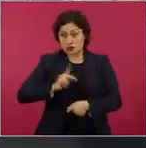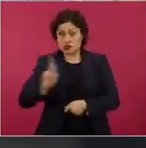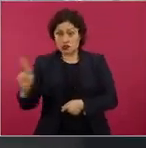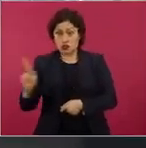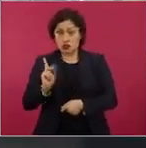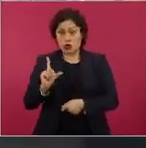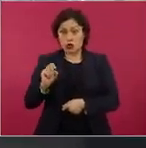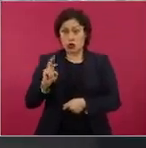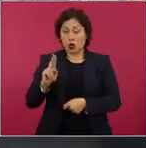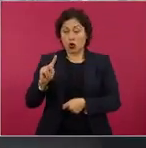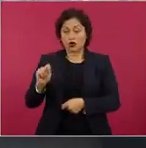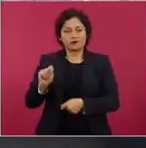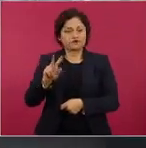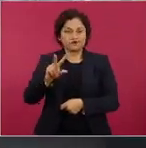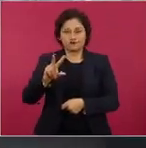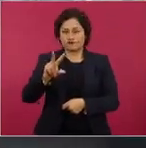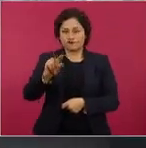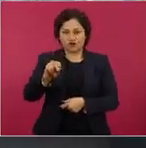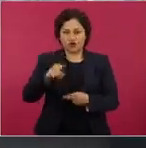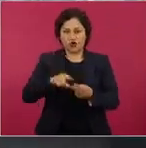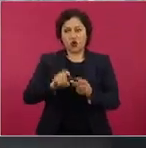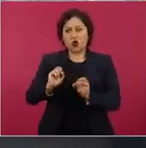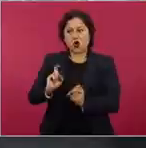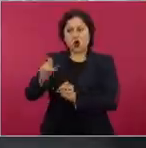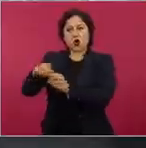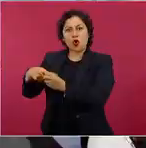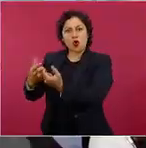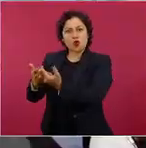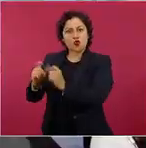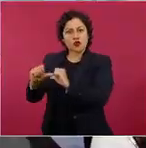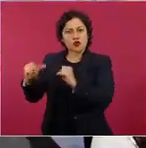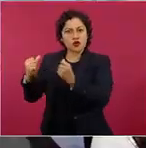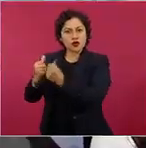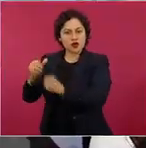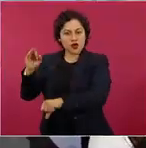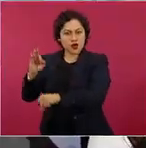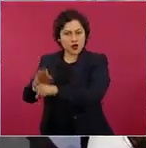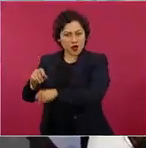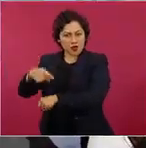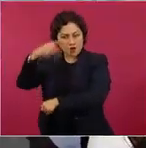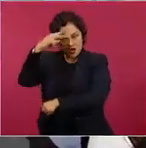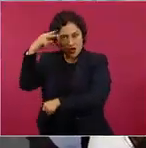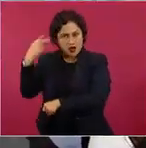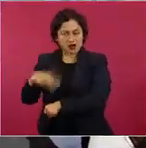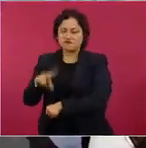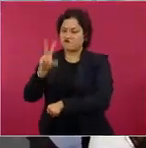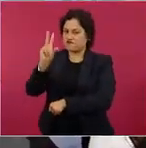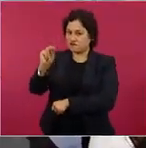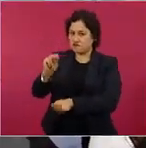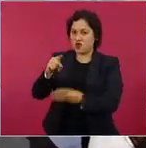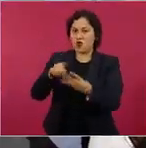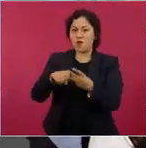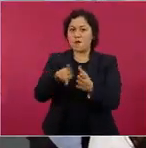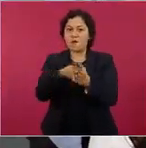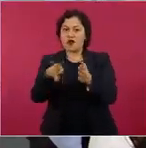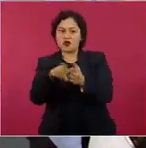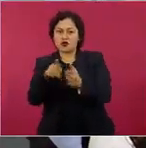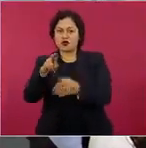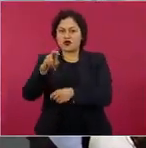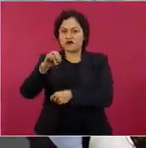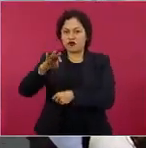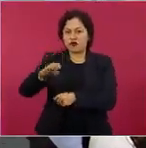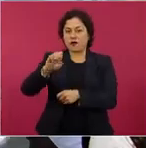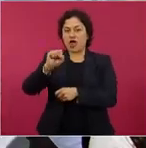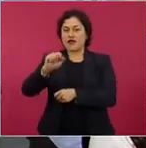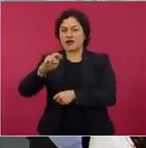la corrupción, ni todos somos Reforma, ni todos somos El Universal, ni Animal Político y otros medios